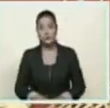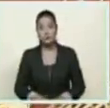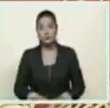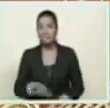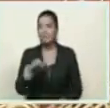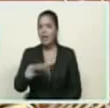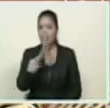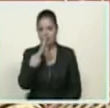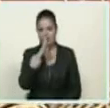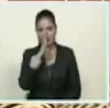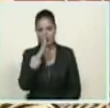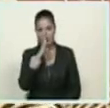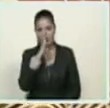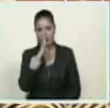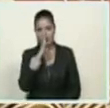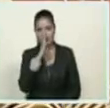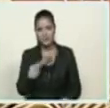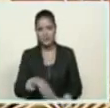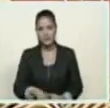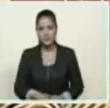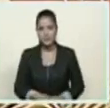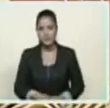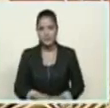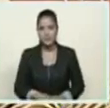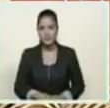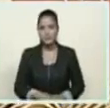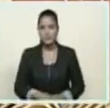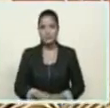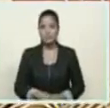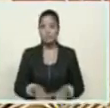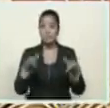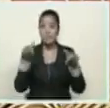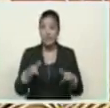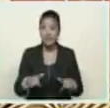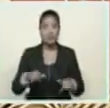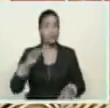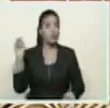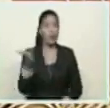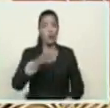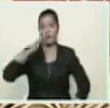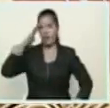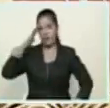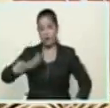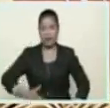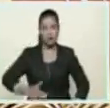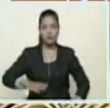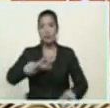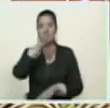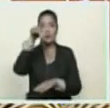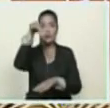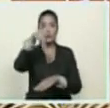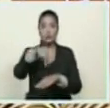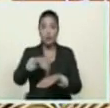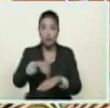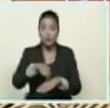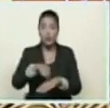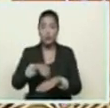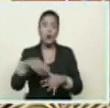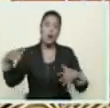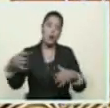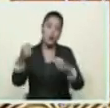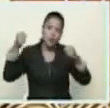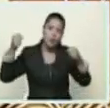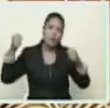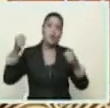marinas fue la tumba del ejército de la oligarquía nacional aquel glorioso